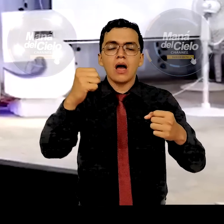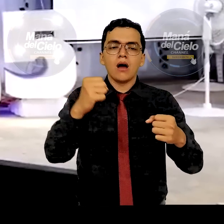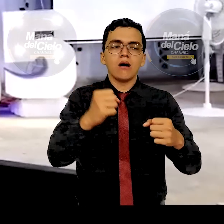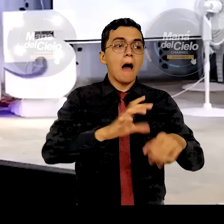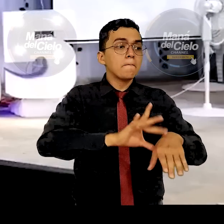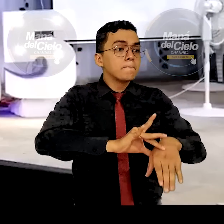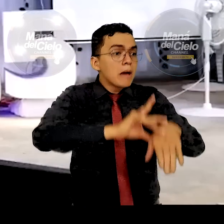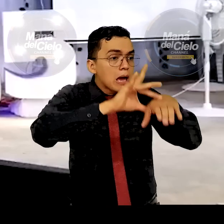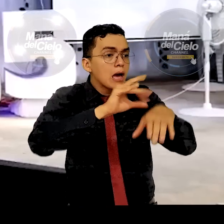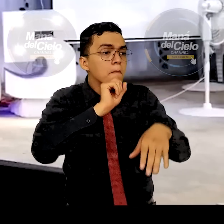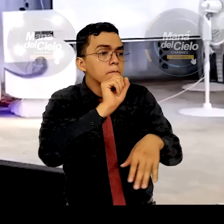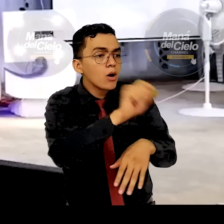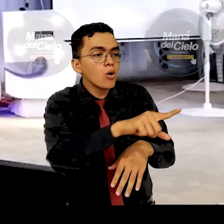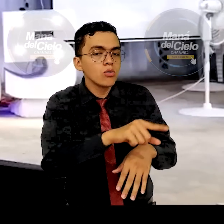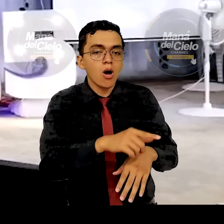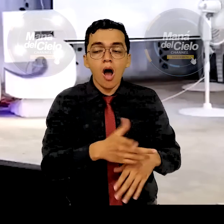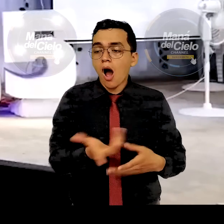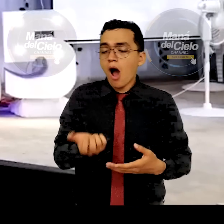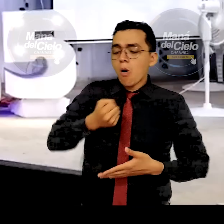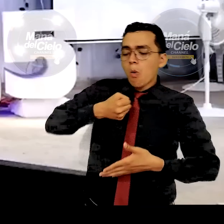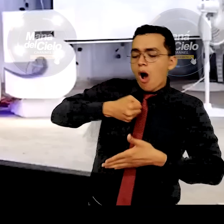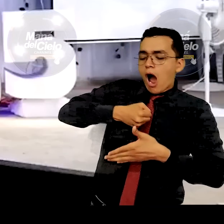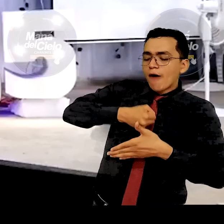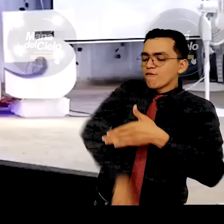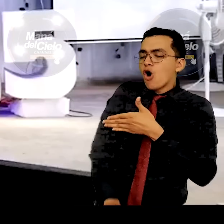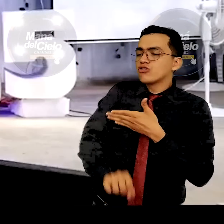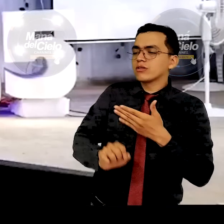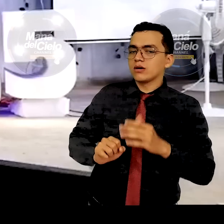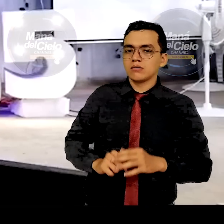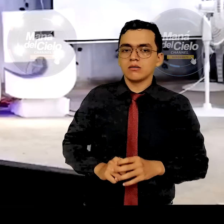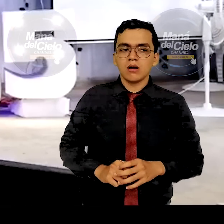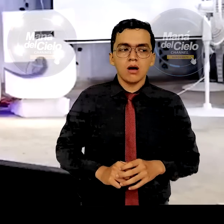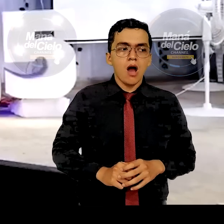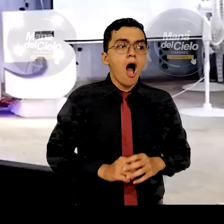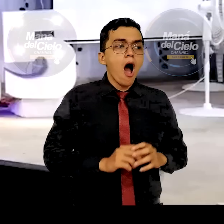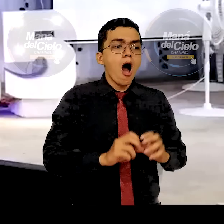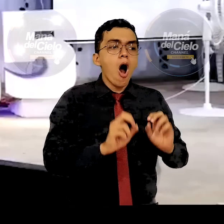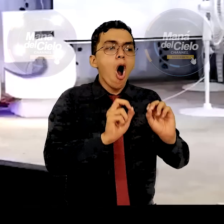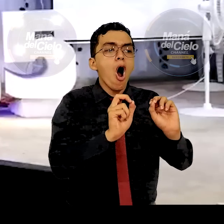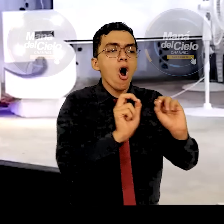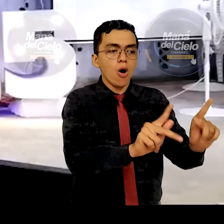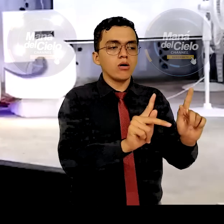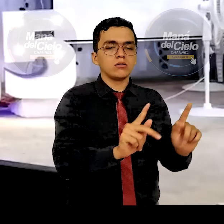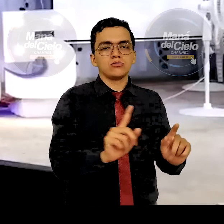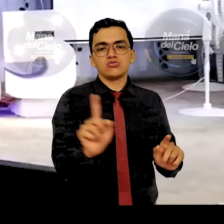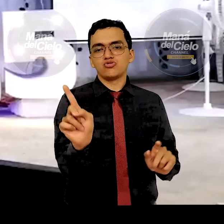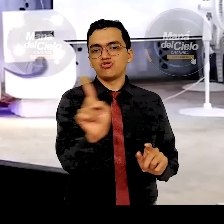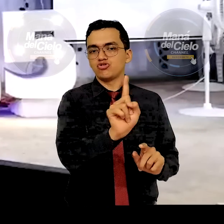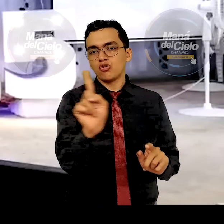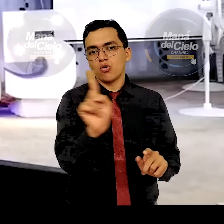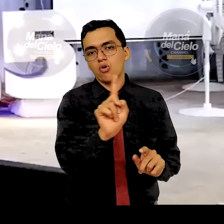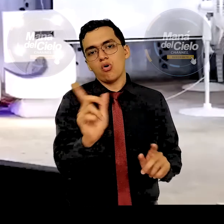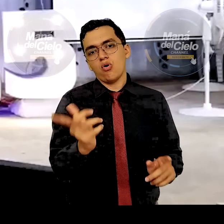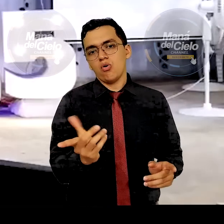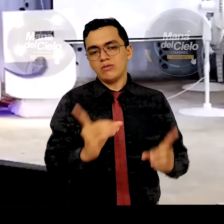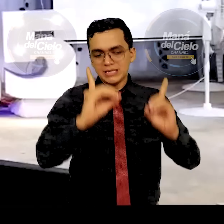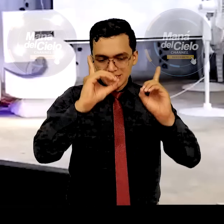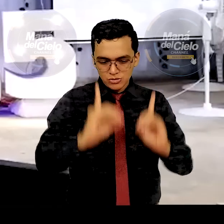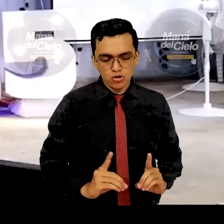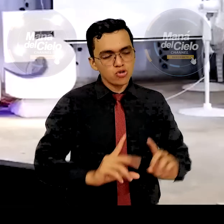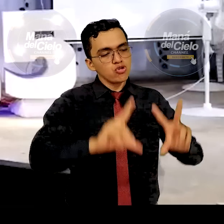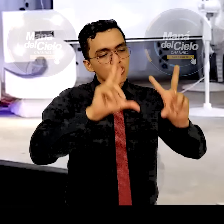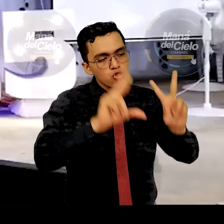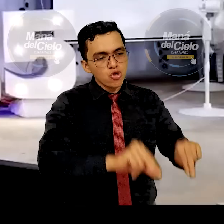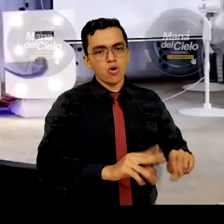Eso está decidido. No voy a abortar. ¿Por qué? Eso es lo malo, que tú tienes que tener un porqué. Porque